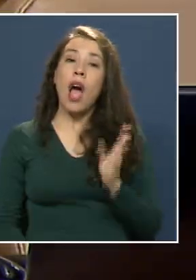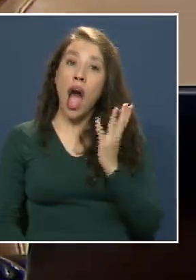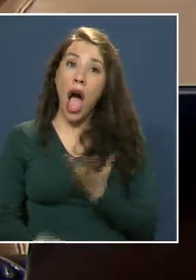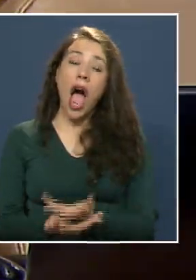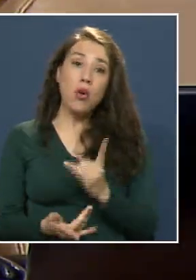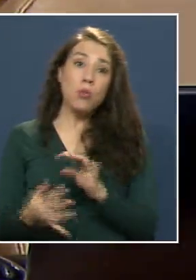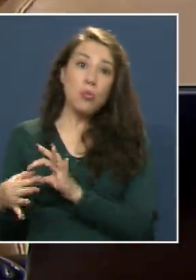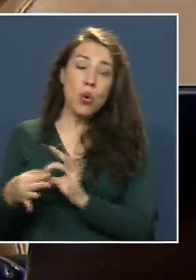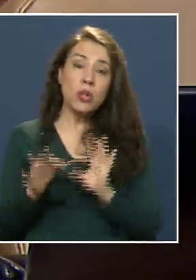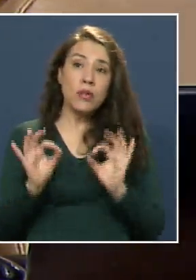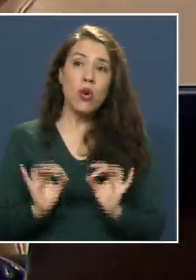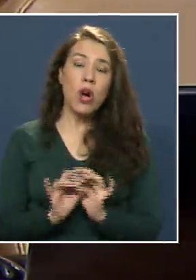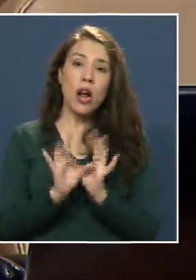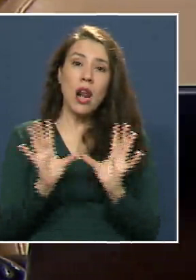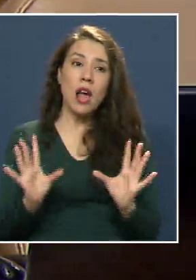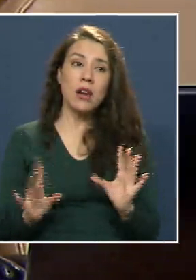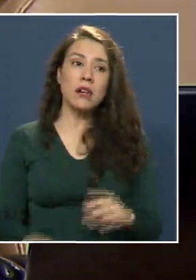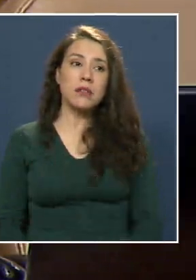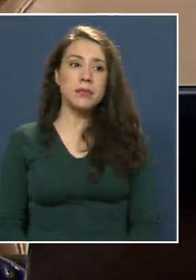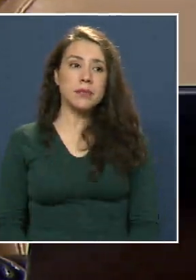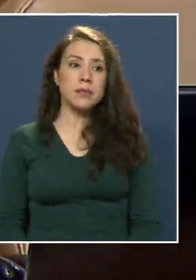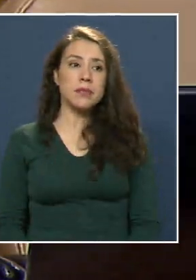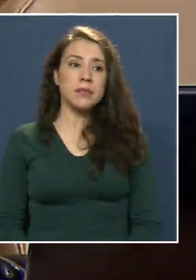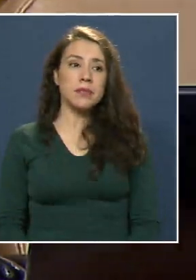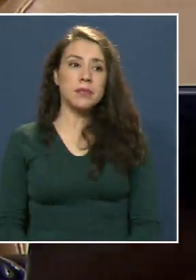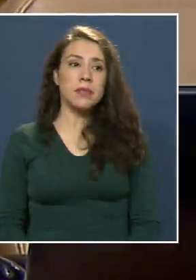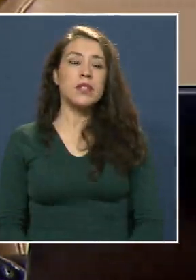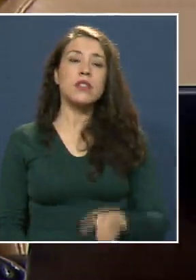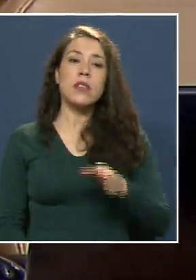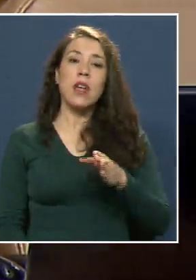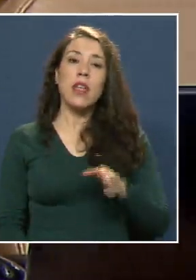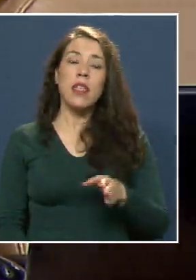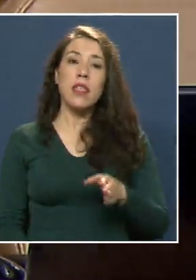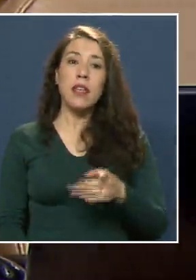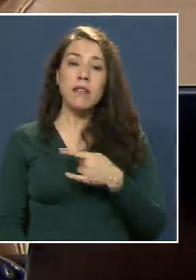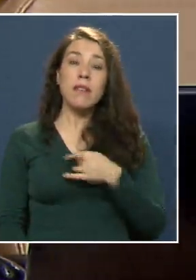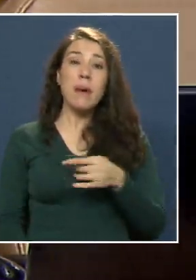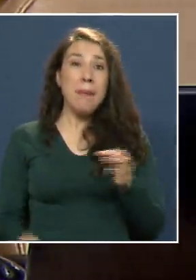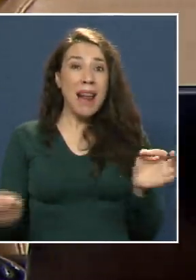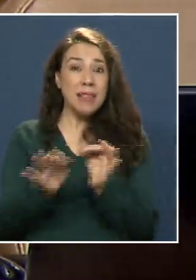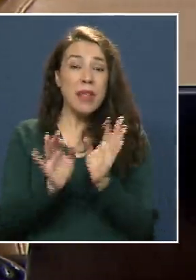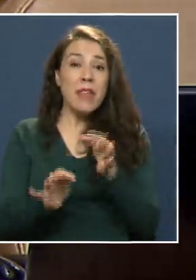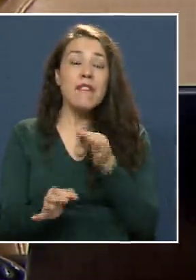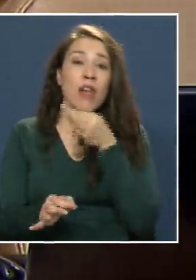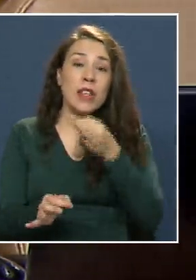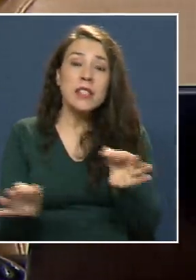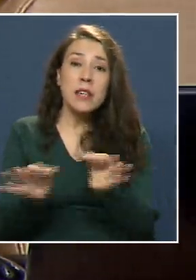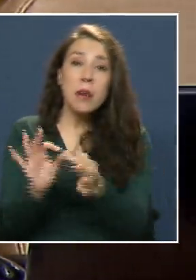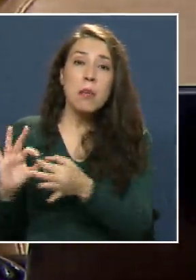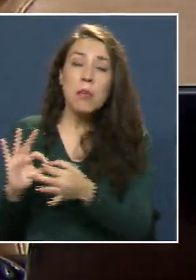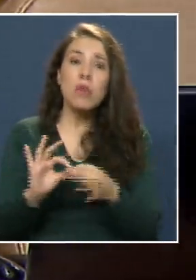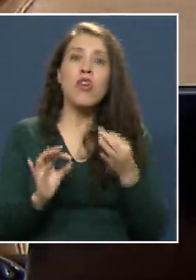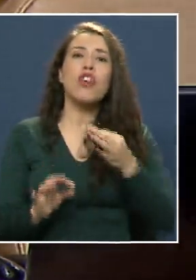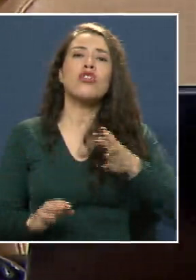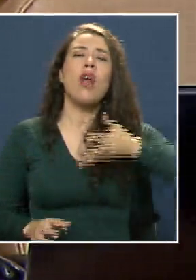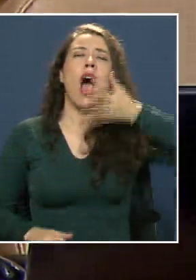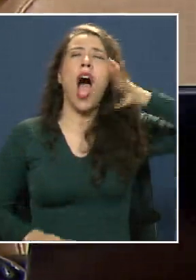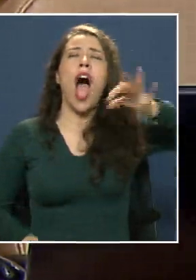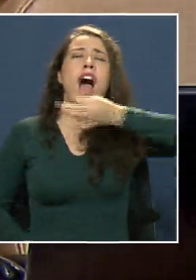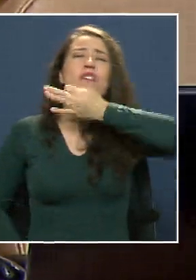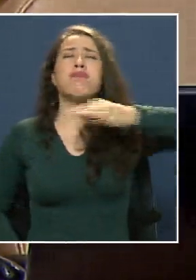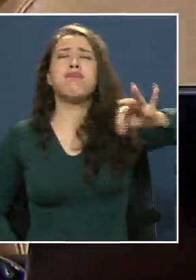de ser. Y para contradecirla hay que ser capaz de dar razones y no solamente hacer discurso